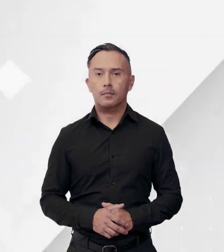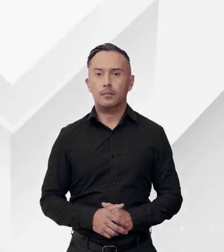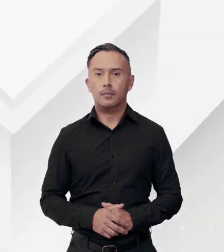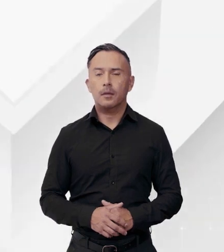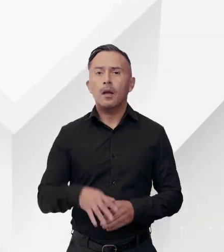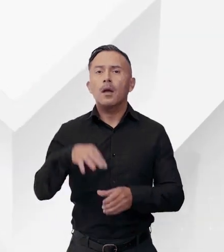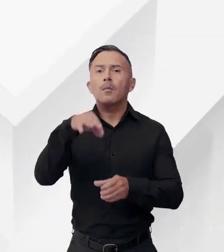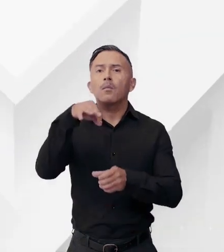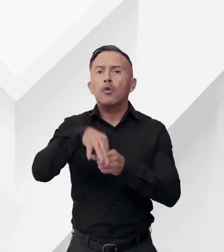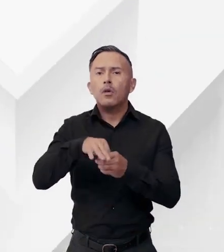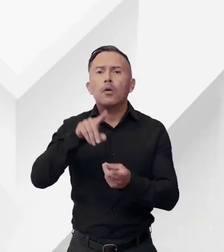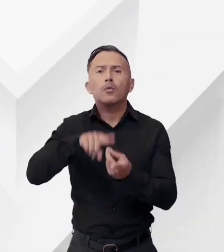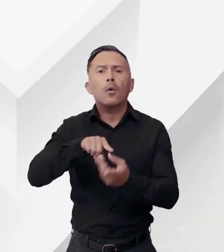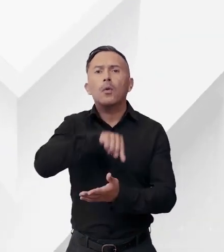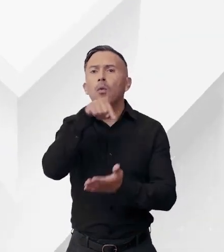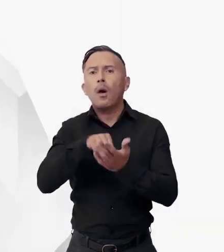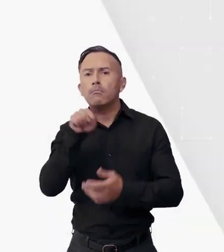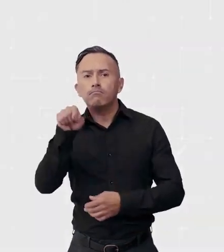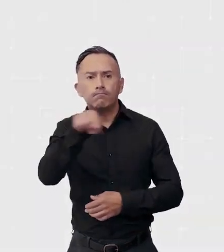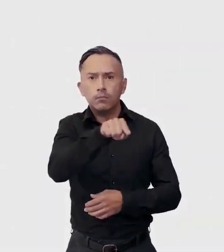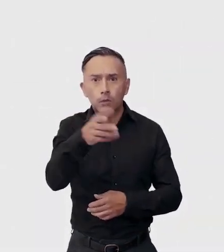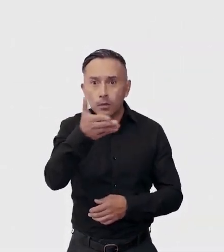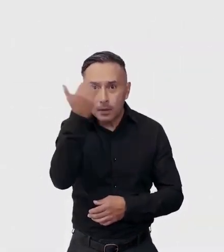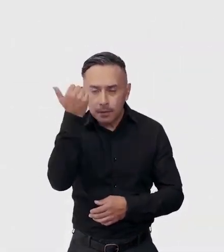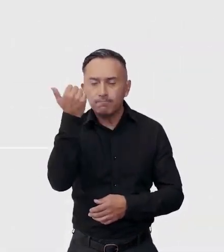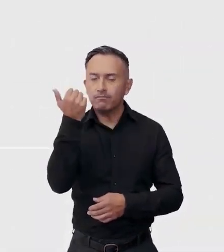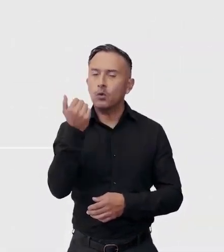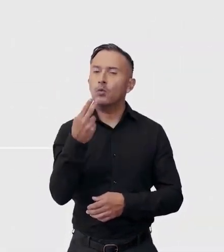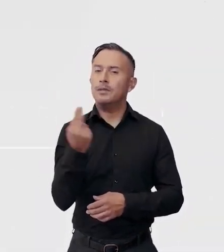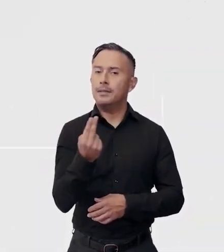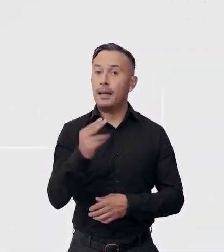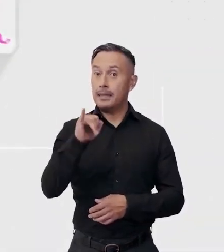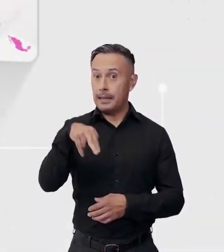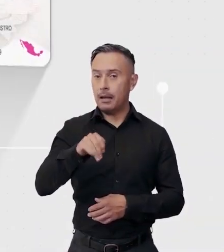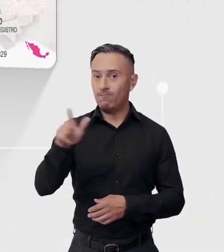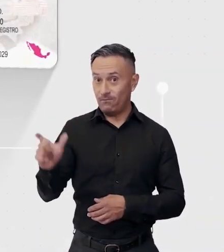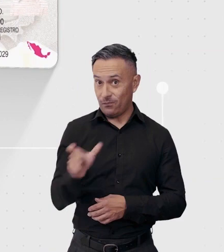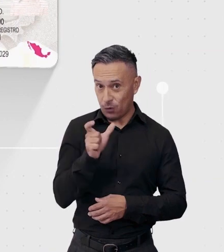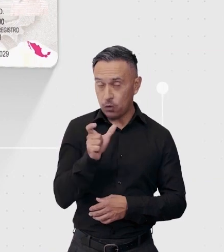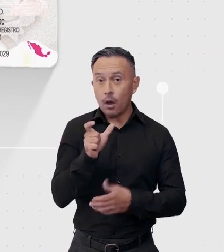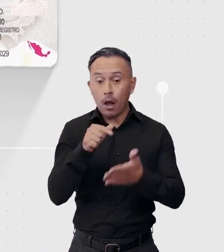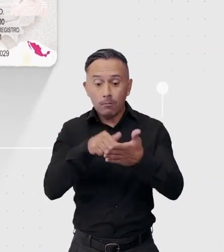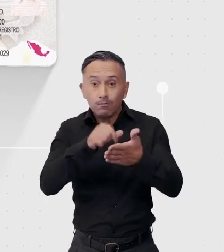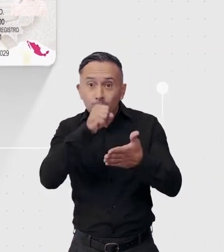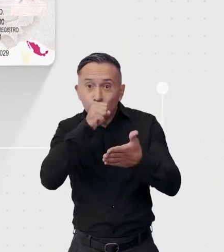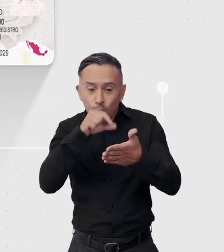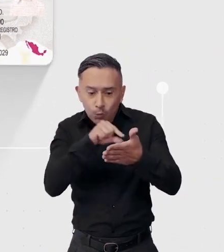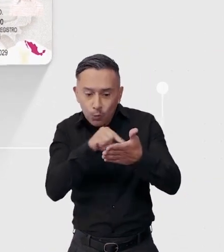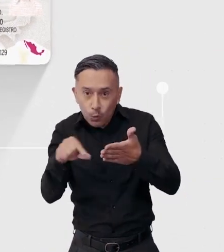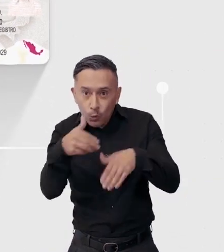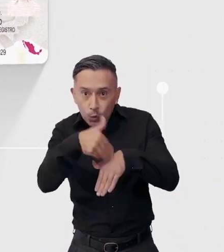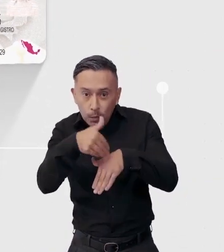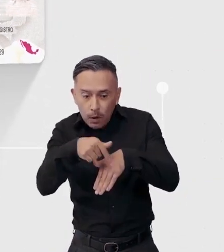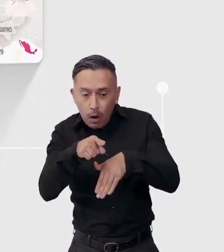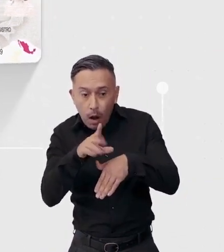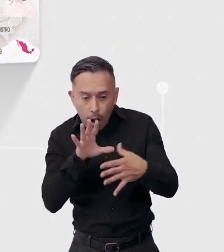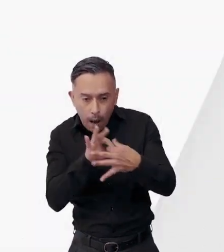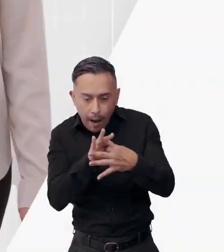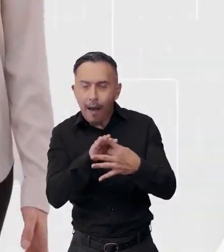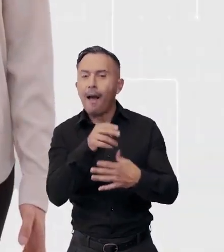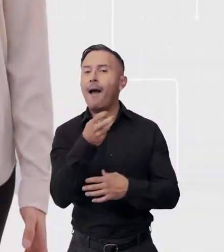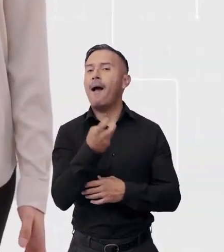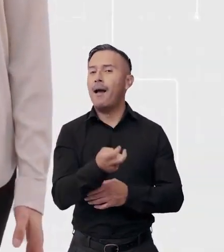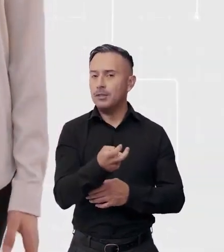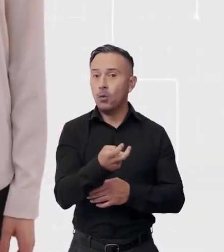podrán emitir su voto el próximo 6 de junio. Una vez habilitado el portal, el ciudadano deberá seguir algunos pasos para conocer